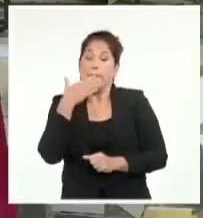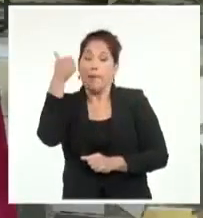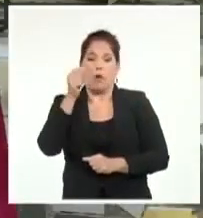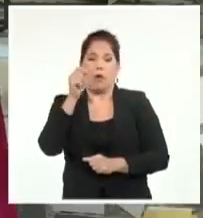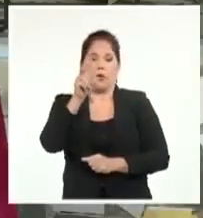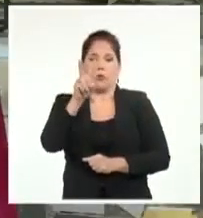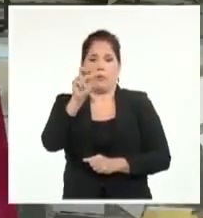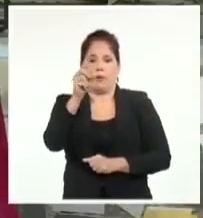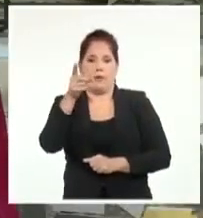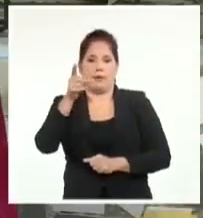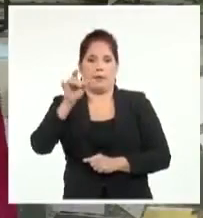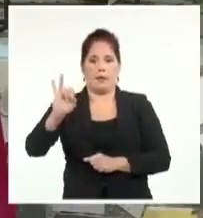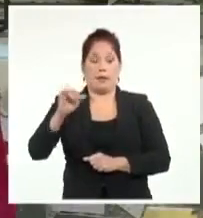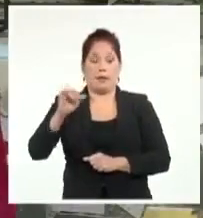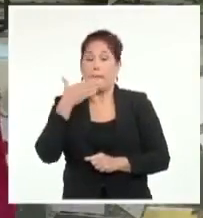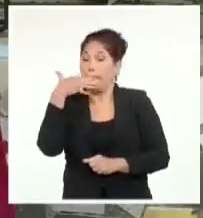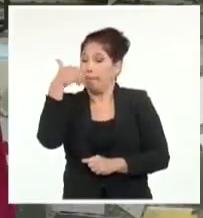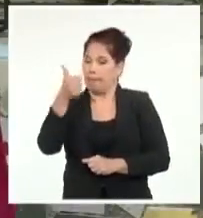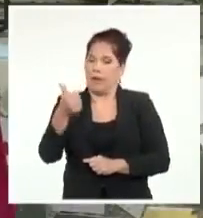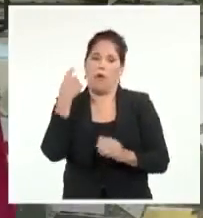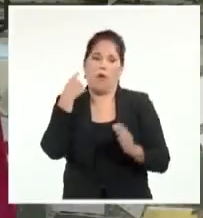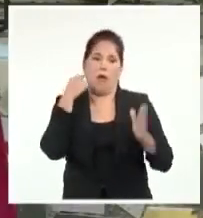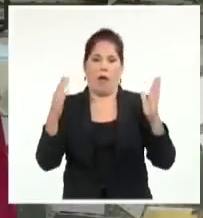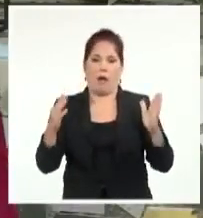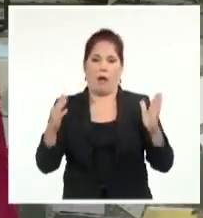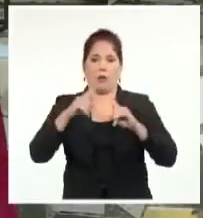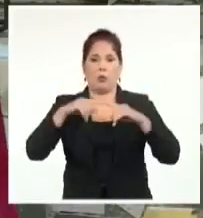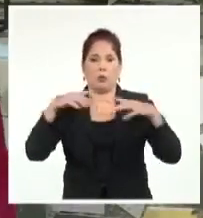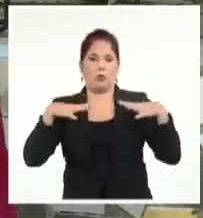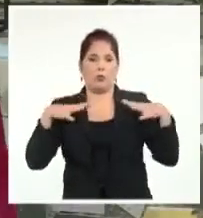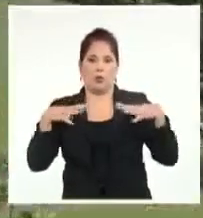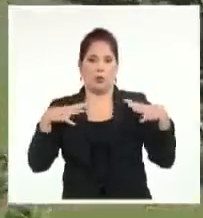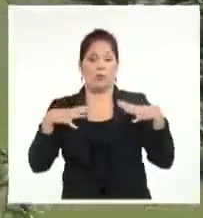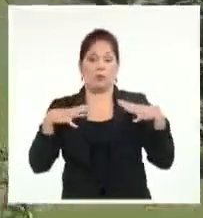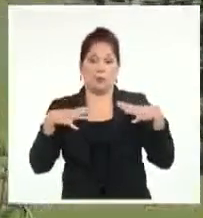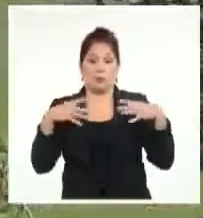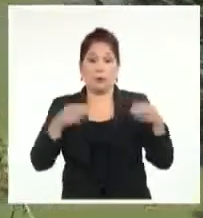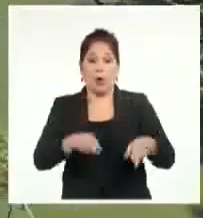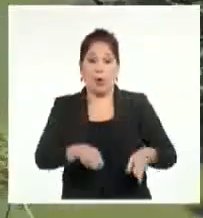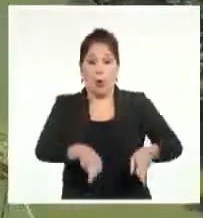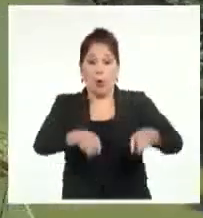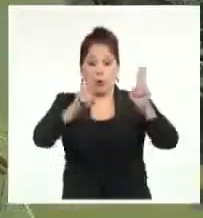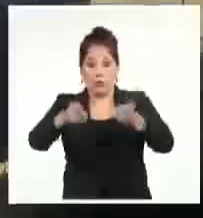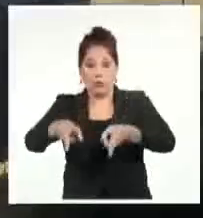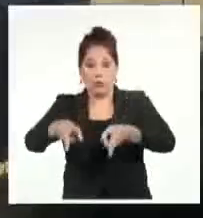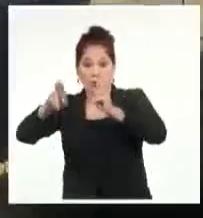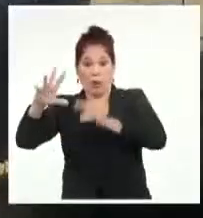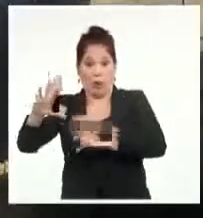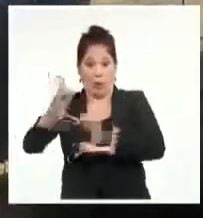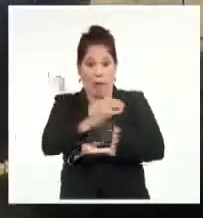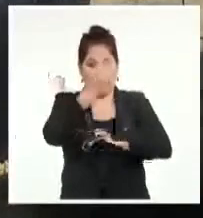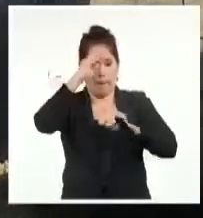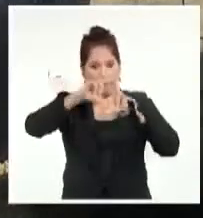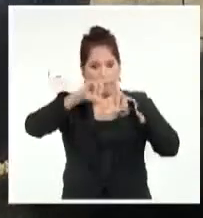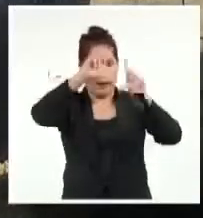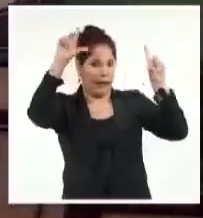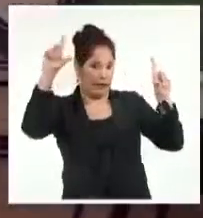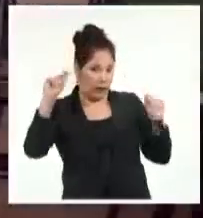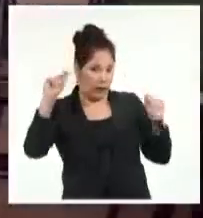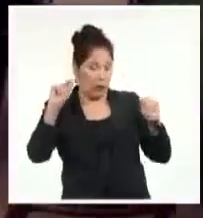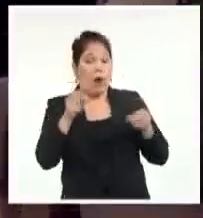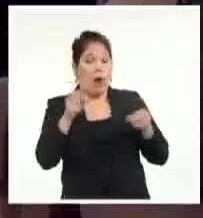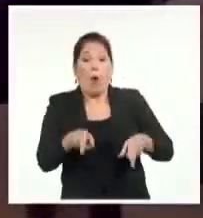2017. En el año 2017, el conjunto de hoteles de Cuba, solamente